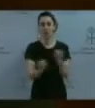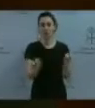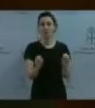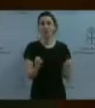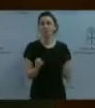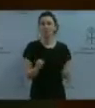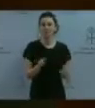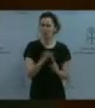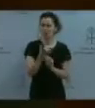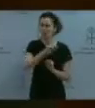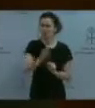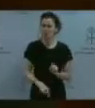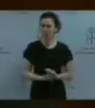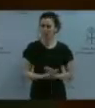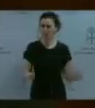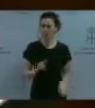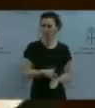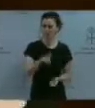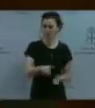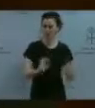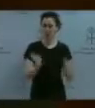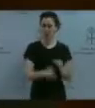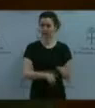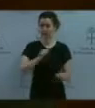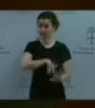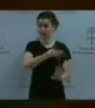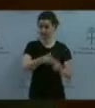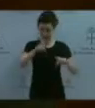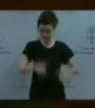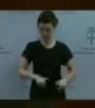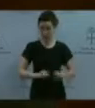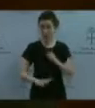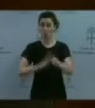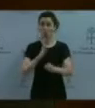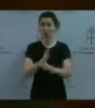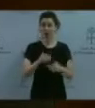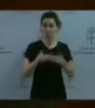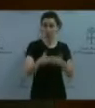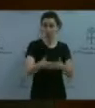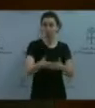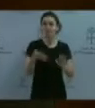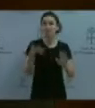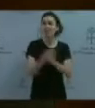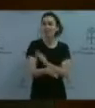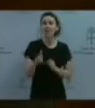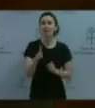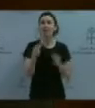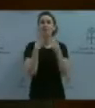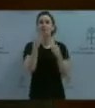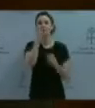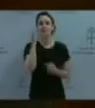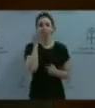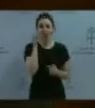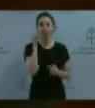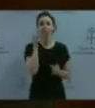General, hasta esta legislatura, es que se limitase el derecho de diputados, el derecho de consejeros, el derecho de cualquiera que